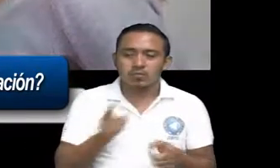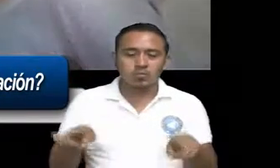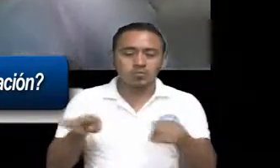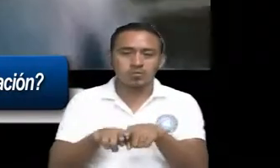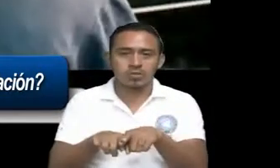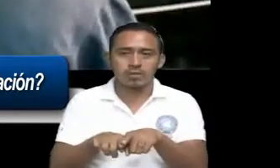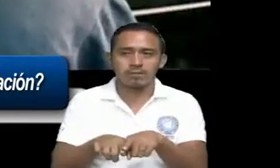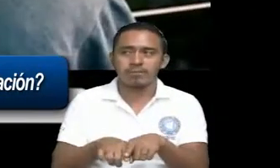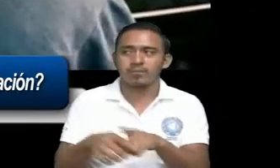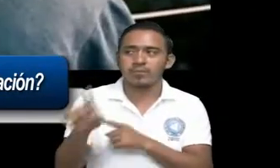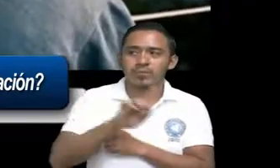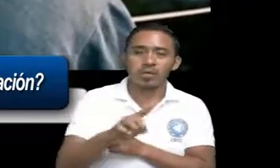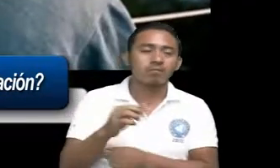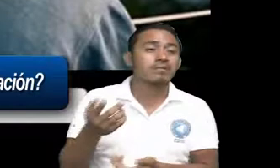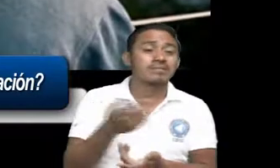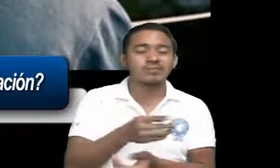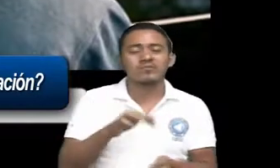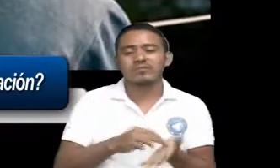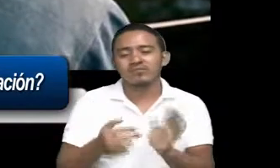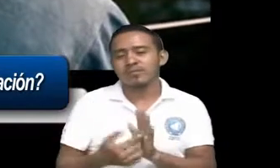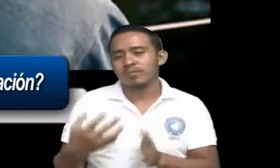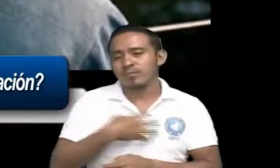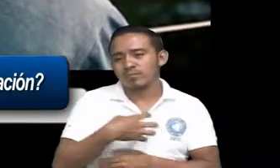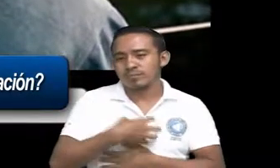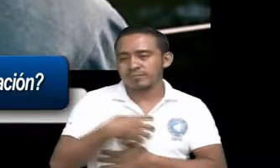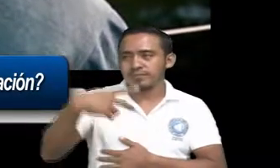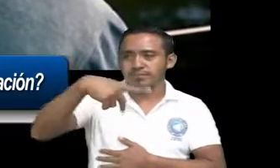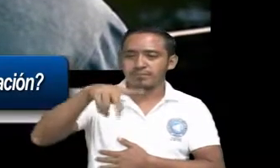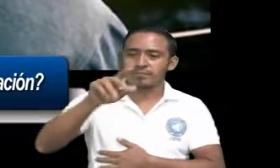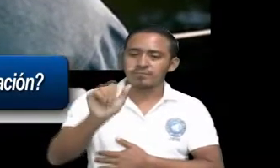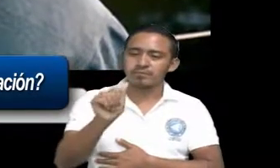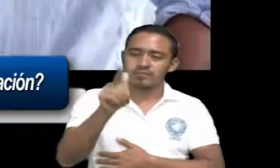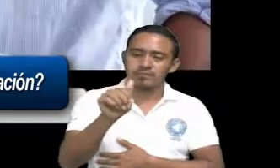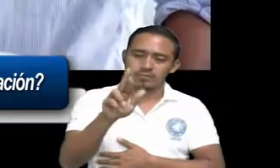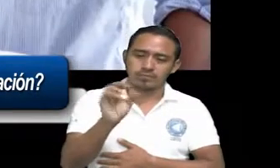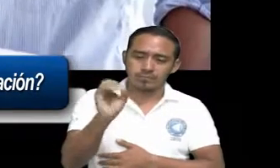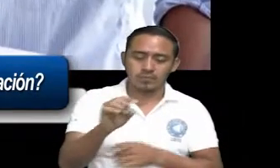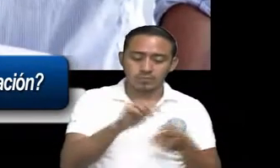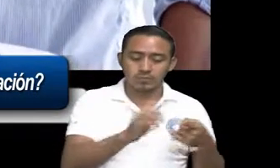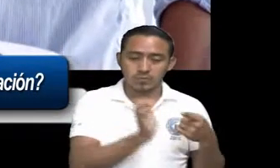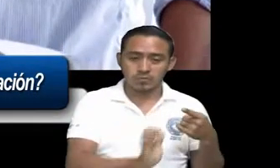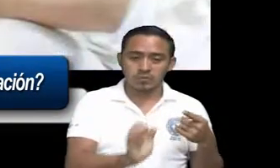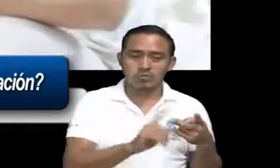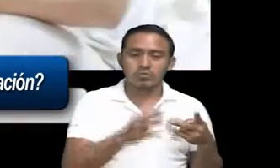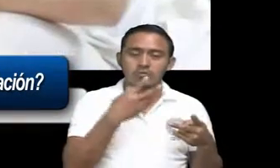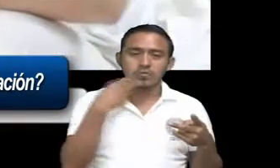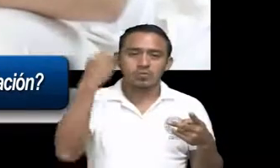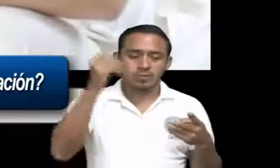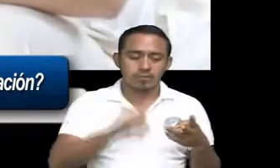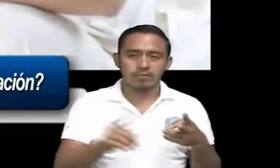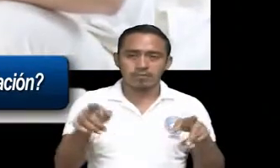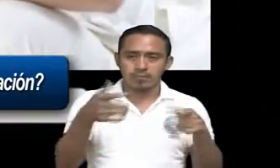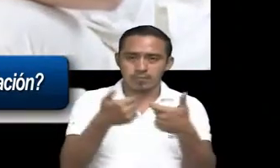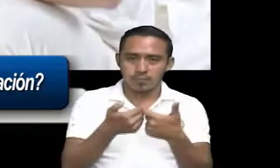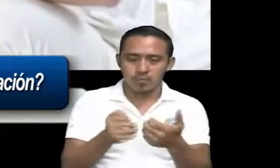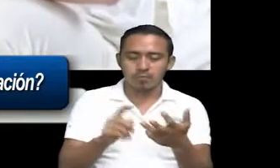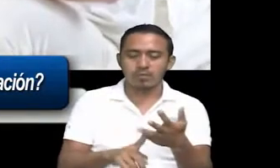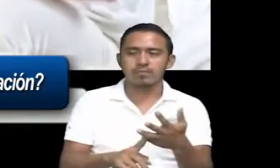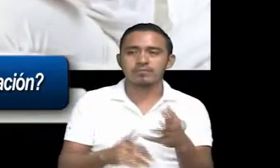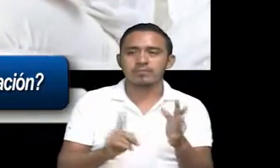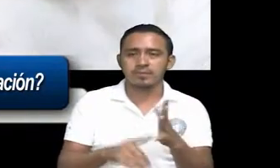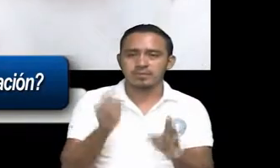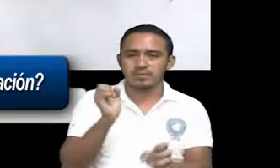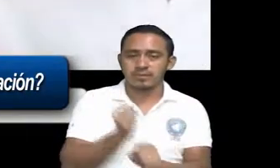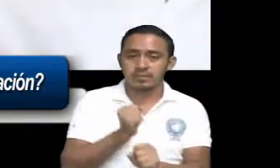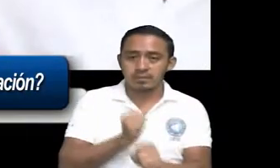convierte en un patrón de conducta desde niño, en adolescencia. con mis relaciones de noviazgo, en mis relaciones de